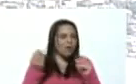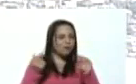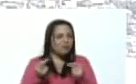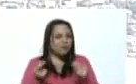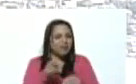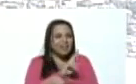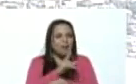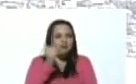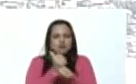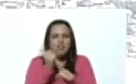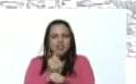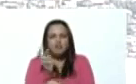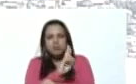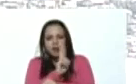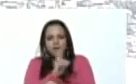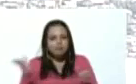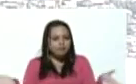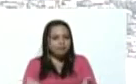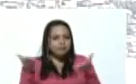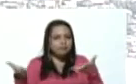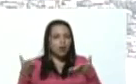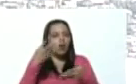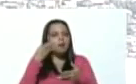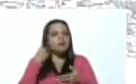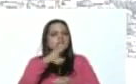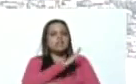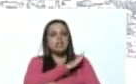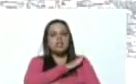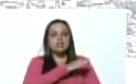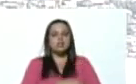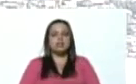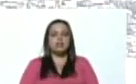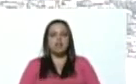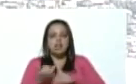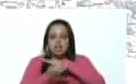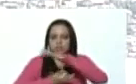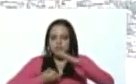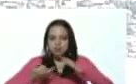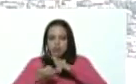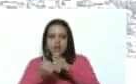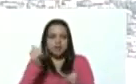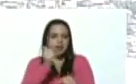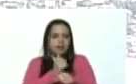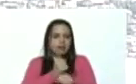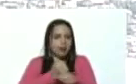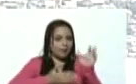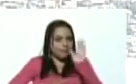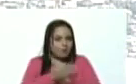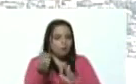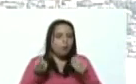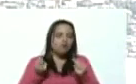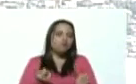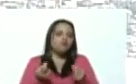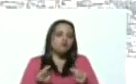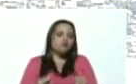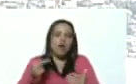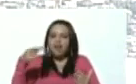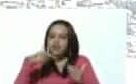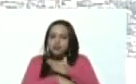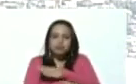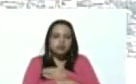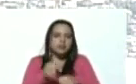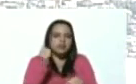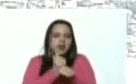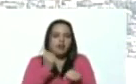a fondo. Con la experiencia que tenemos, con la institucionalidad, vamos a meterle